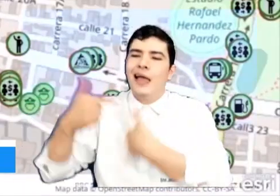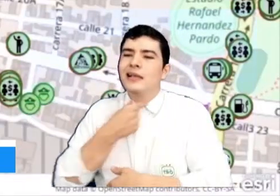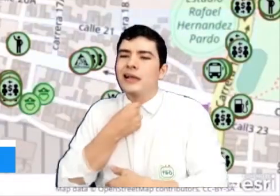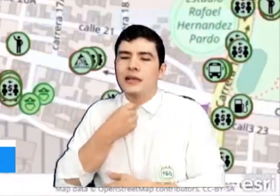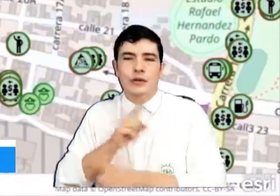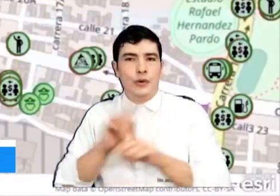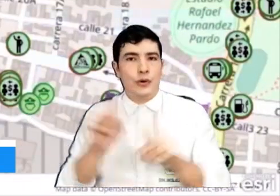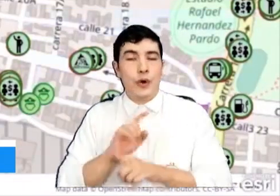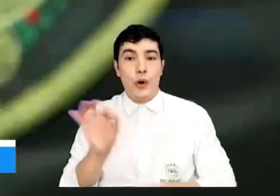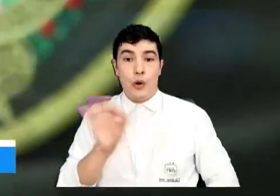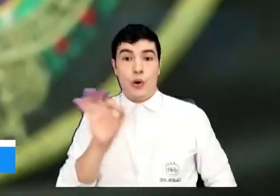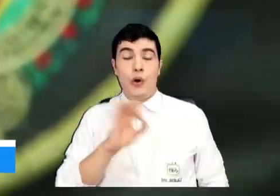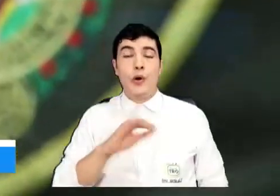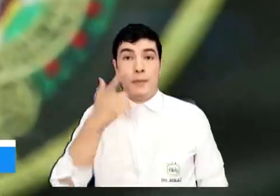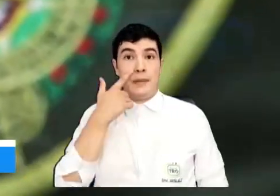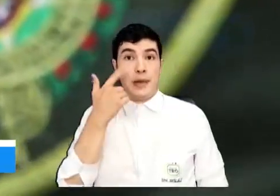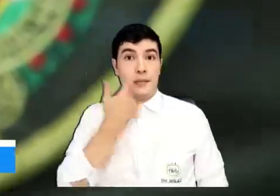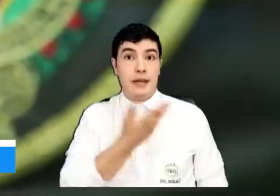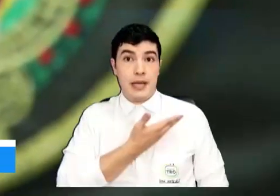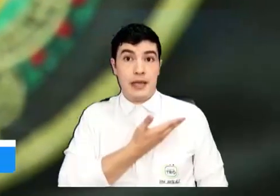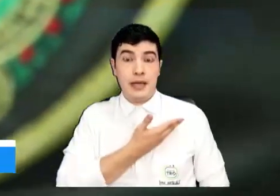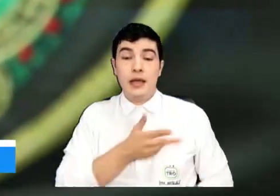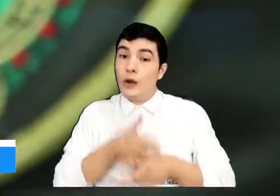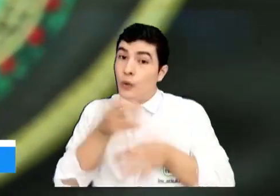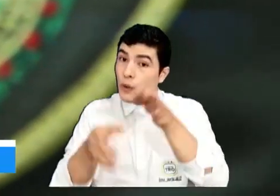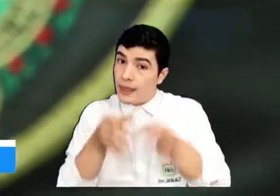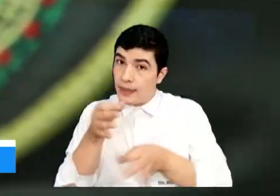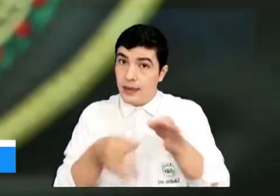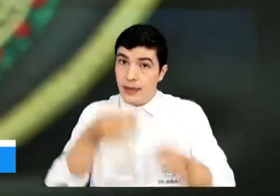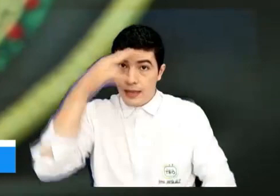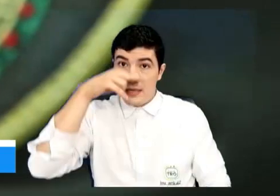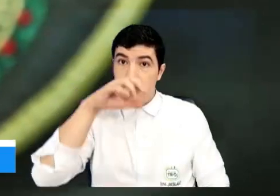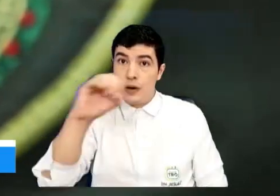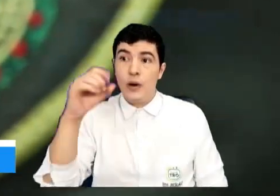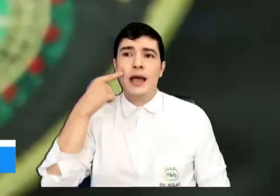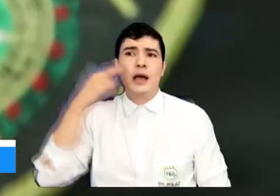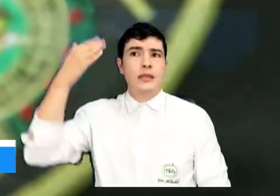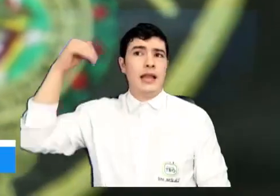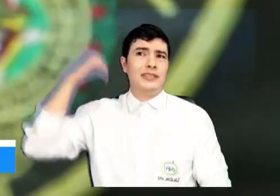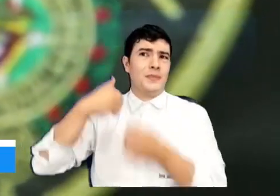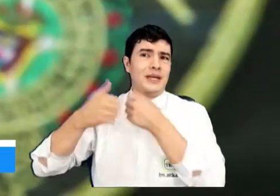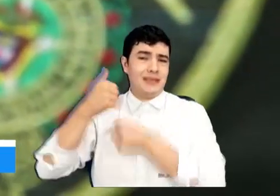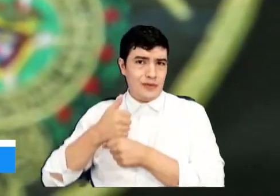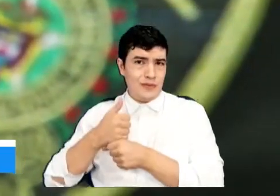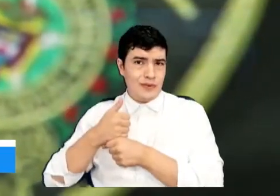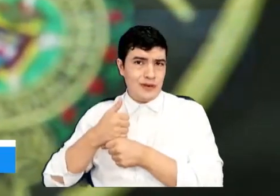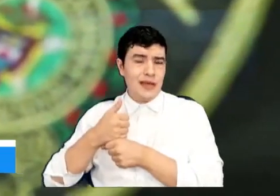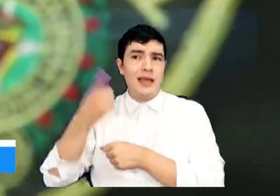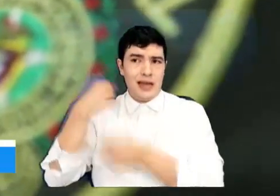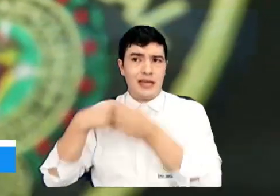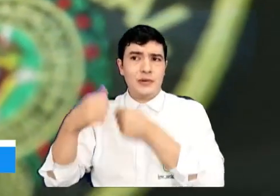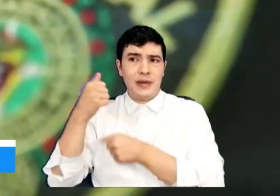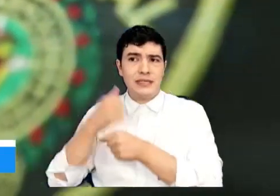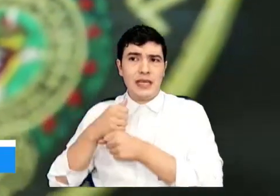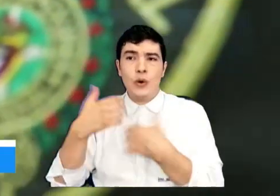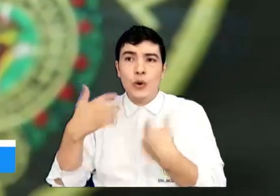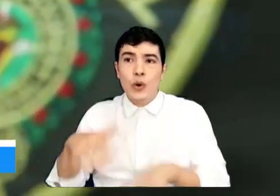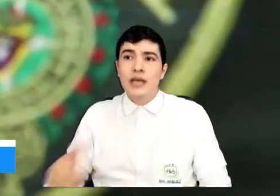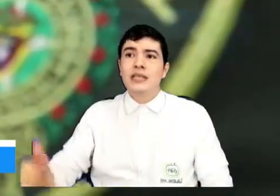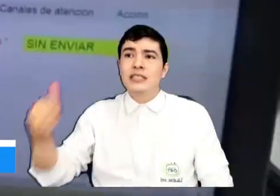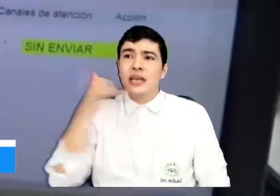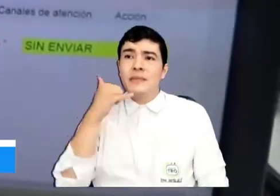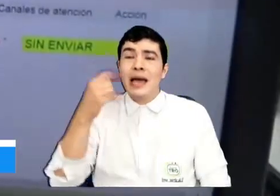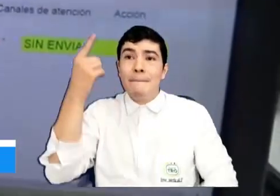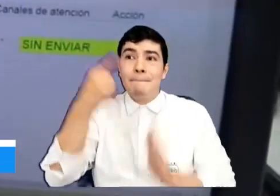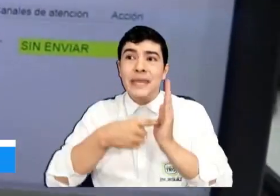1.600 veces, un niño previamente identificado, y ese proceso también está en la inspección de policía. Igualmente hay personas que llaman y cuelgan, y hay